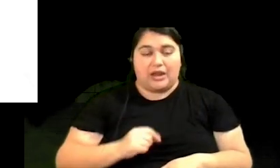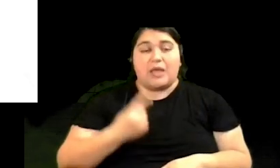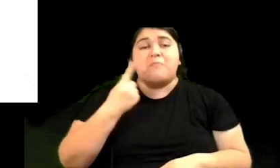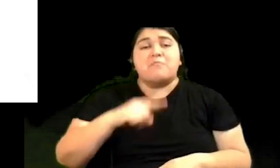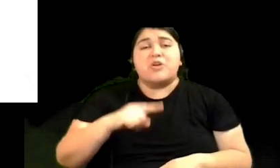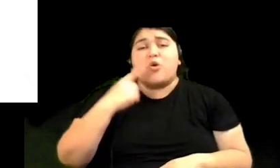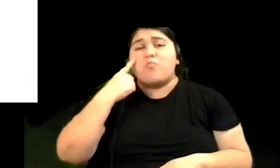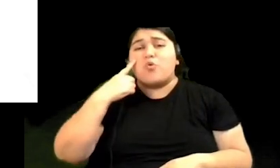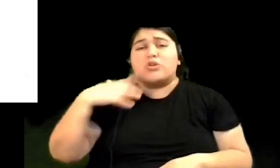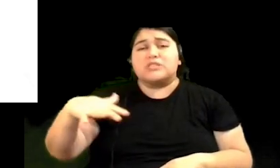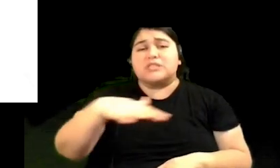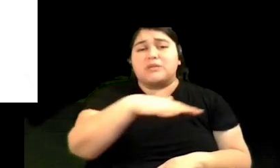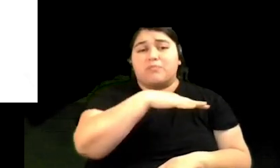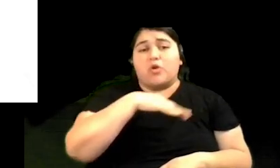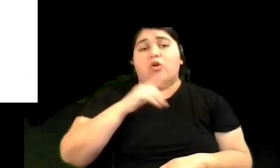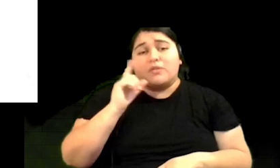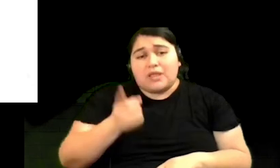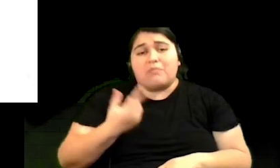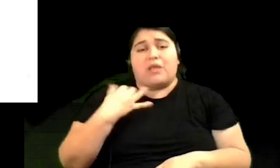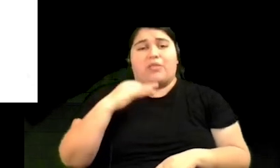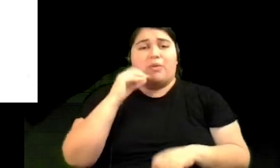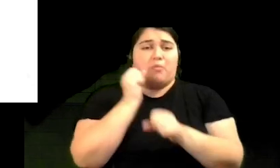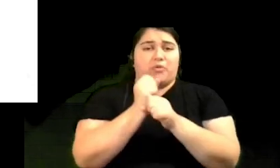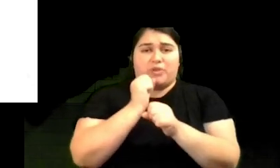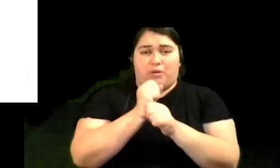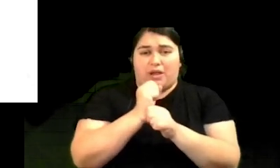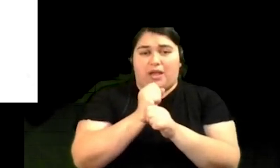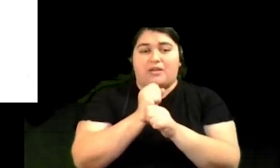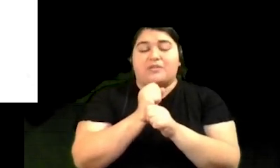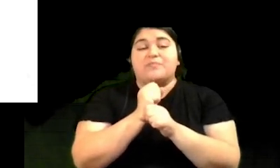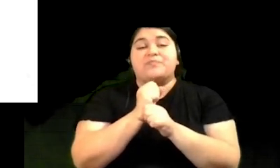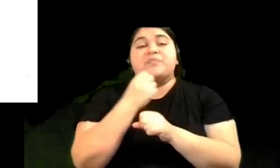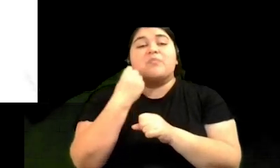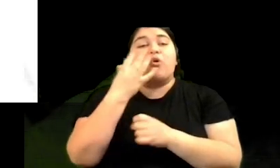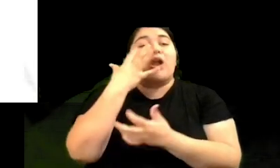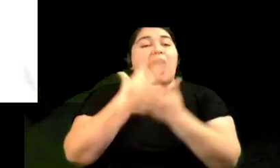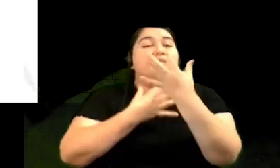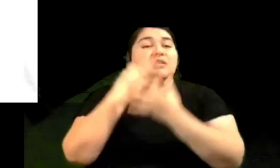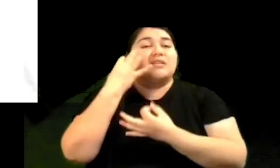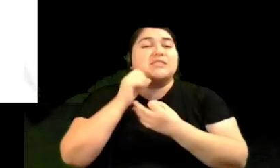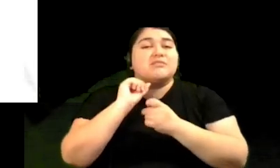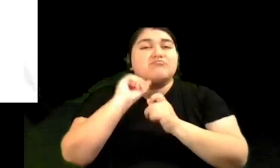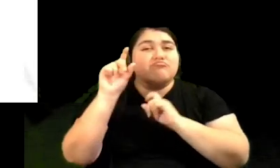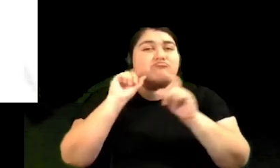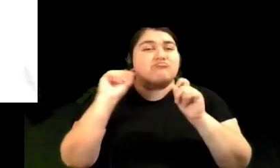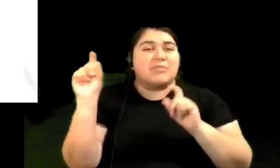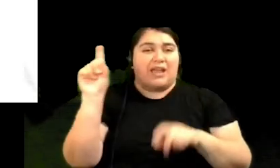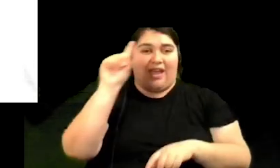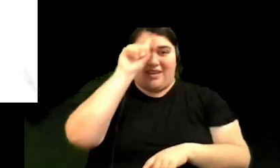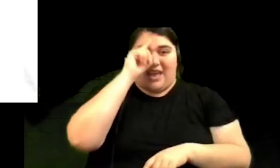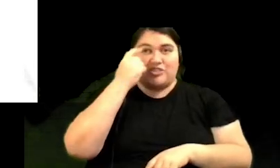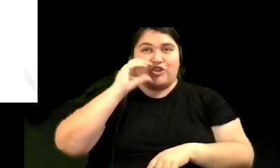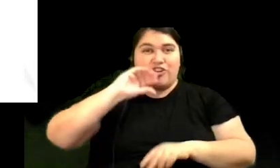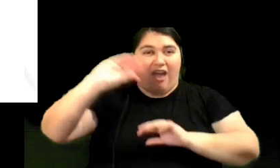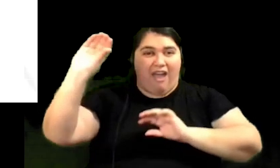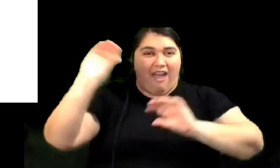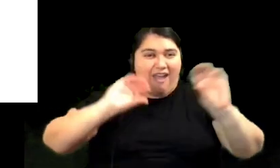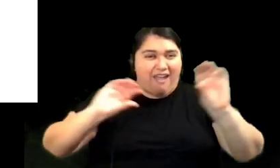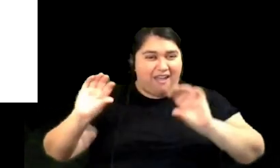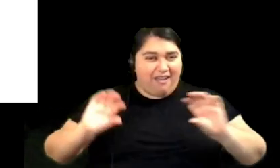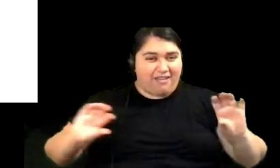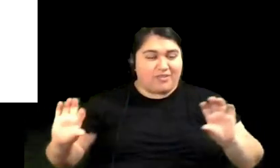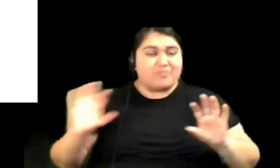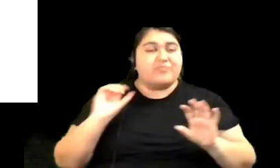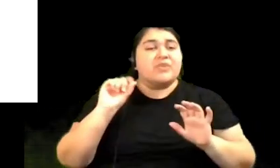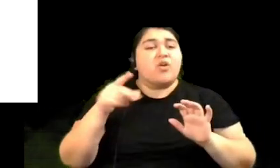municipios? Bueno, también hay que trabajar en los municipios, porque esto también tiene análisis subnacional. Entonces, ¿qué hay que ver? Hay que ver en qué beneficios fiscales le